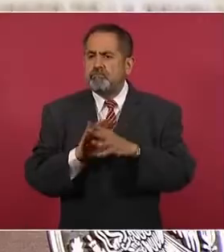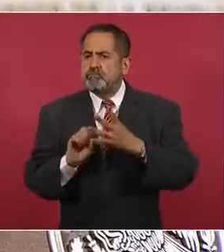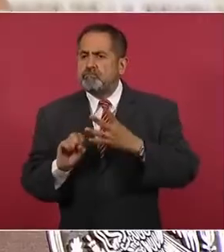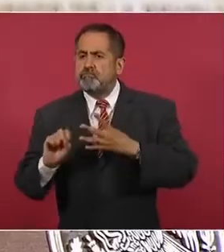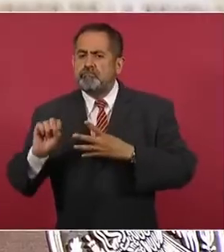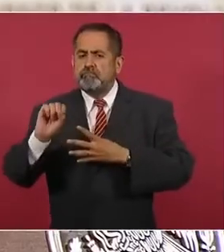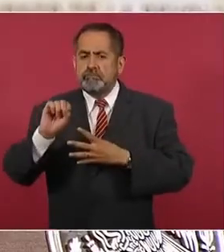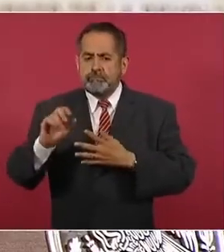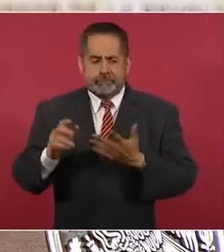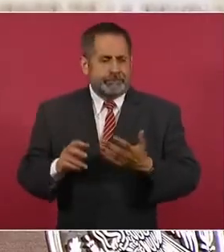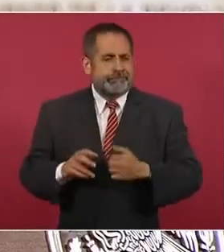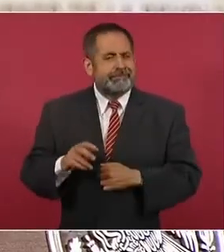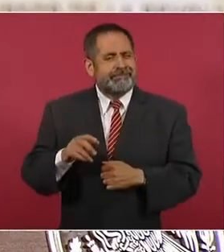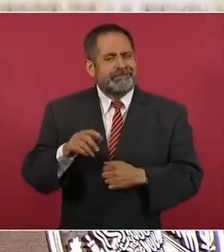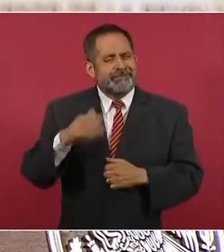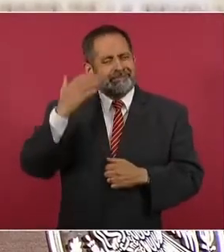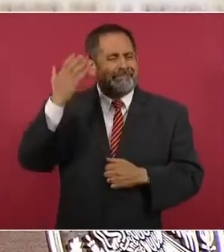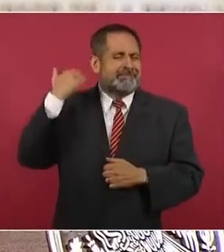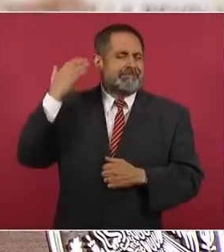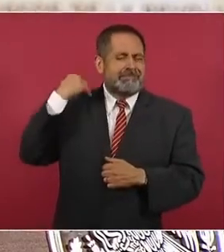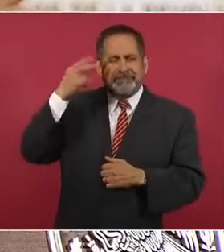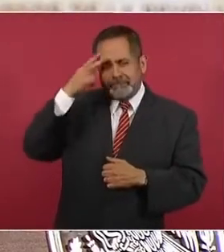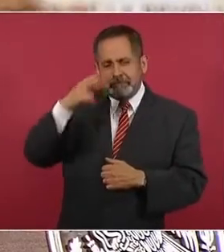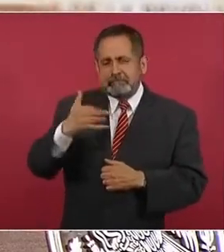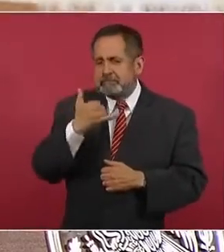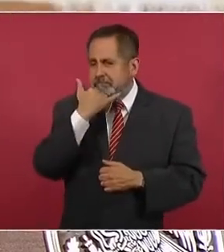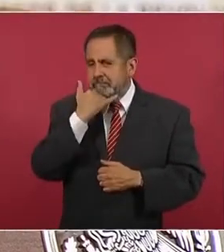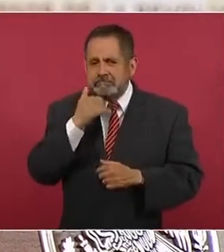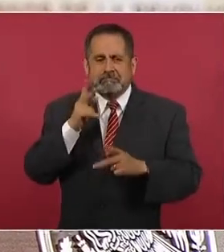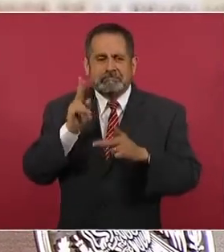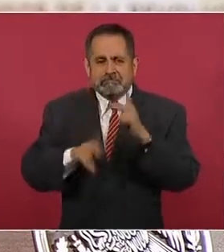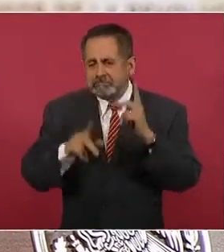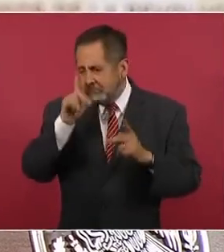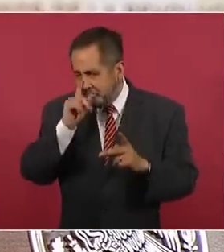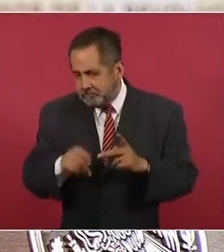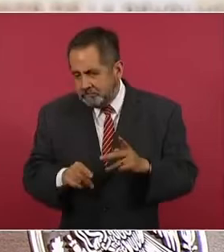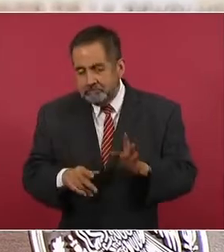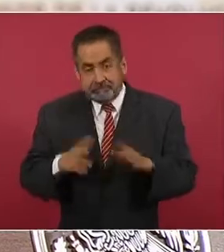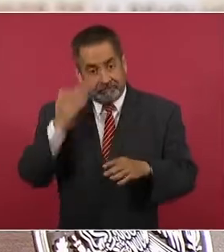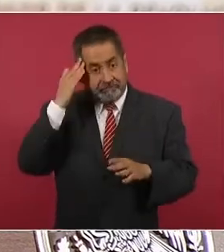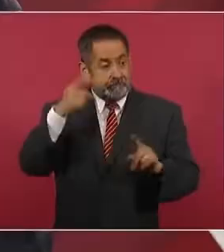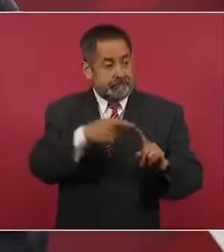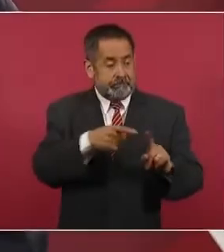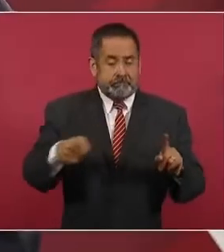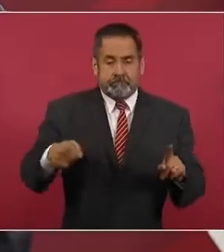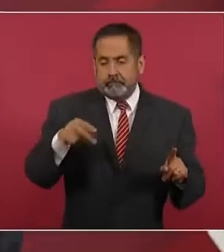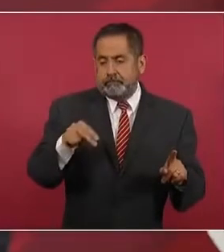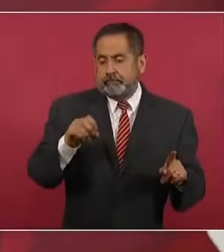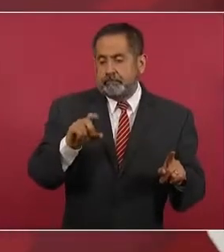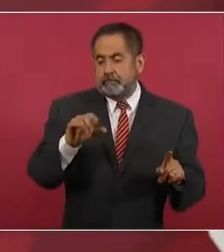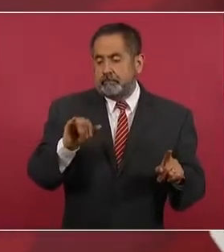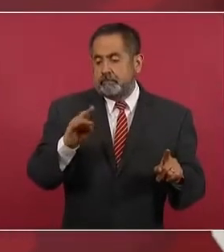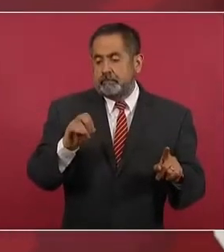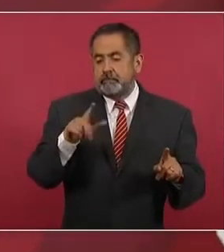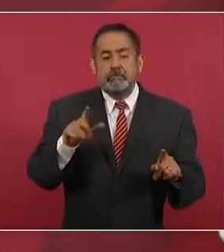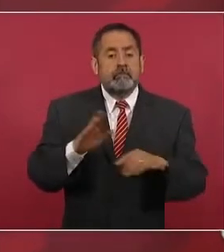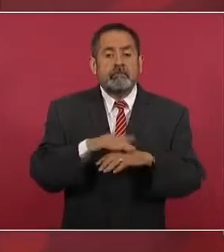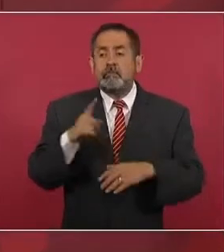Que se perdió en México, sobre todo en el periodo neoliberal, porque no se podía